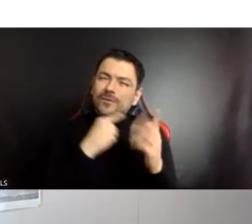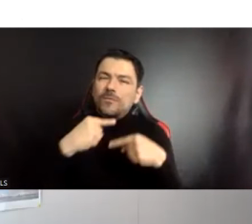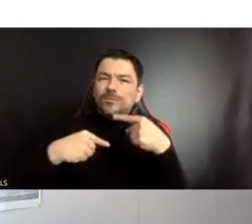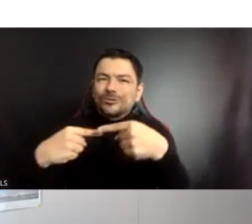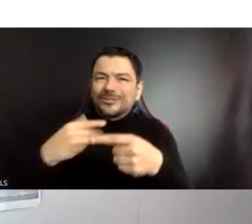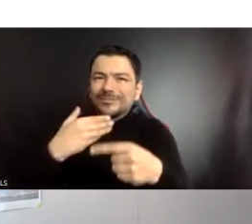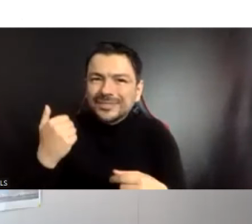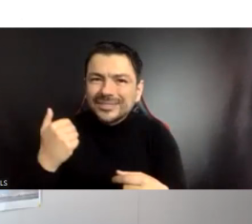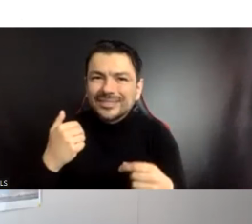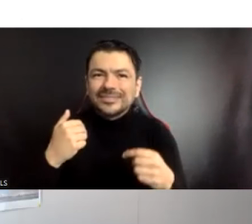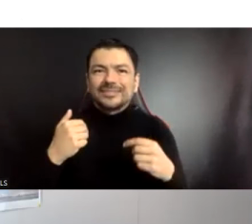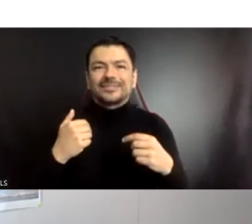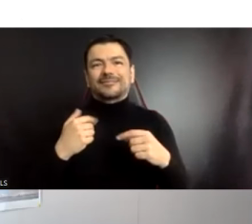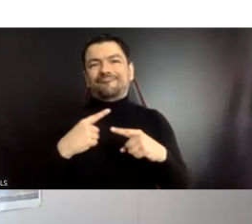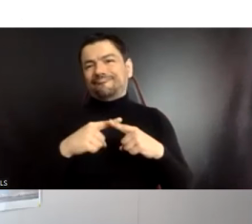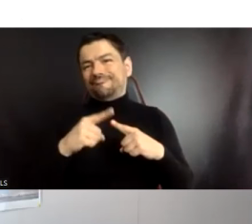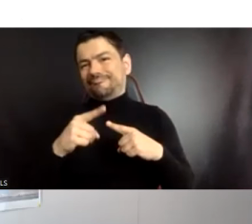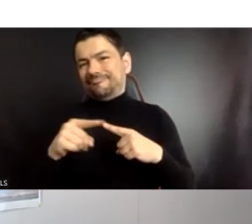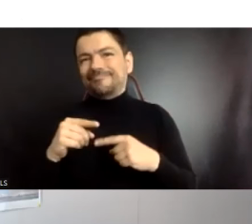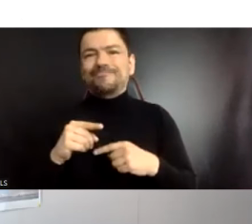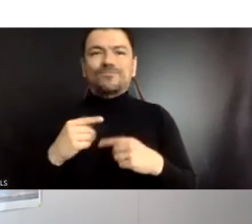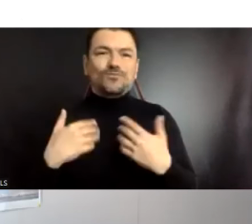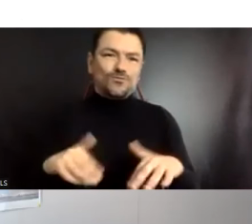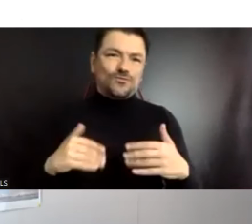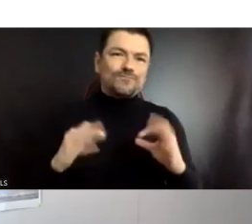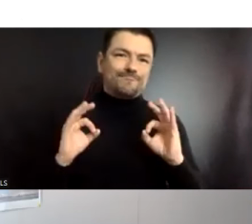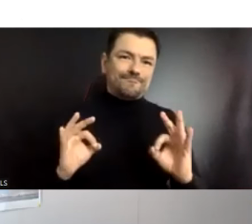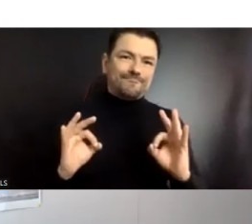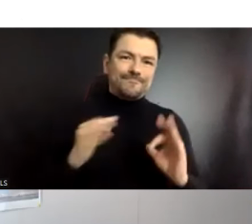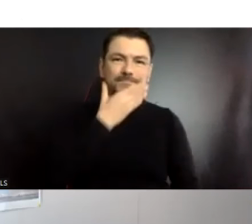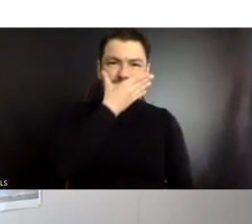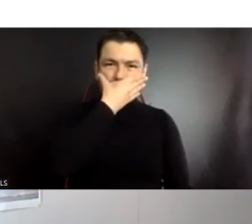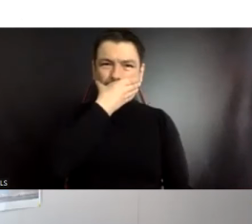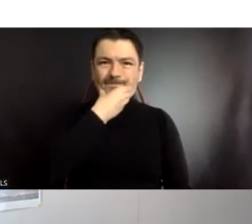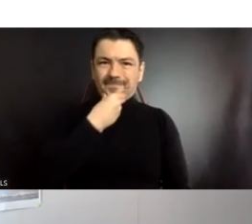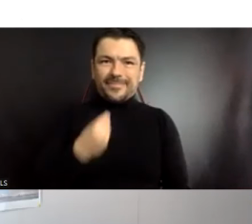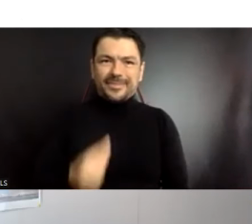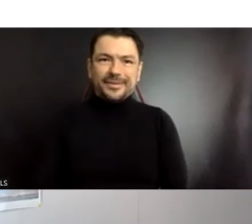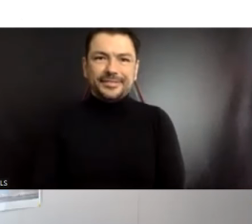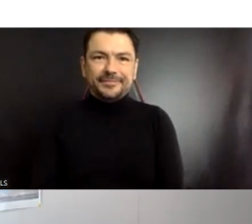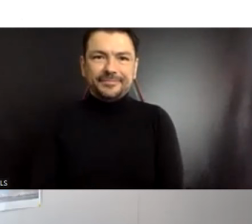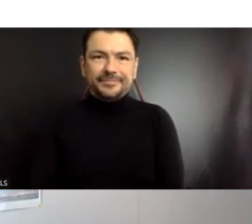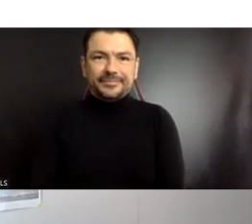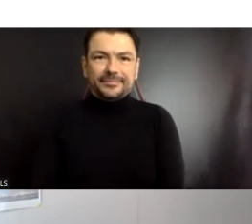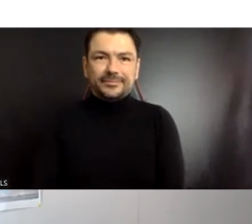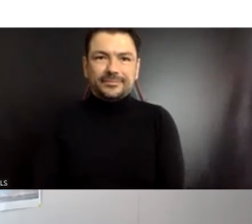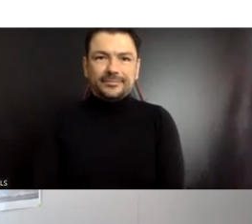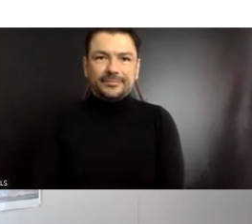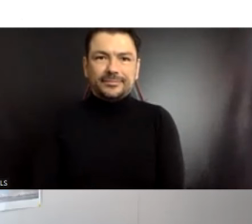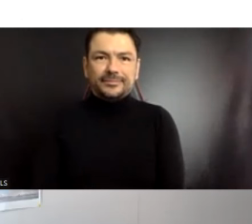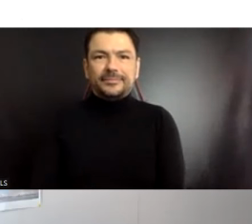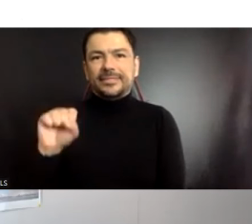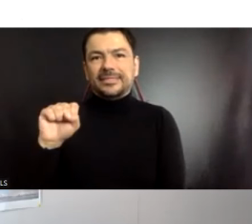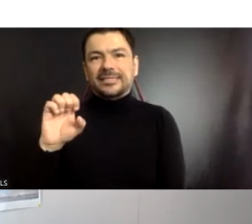también. Ahora sí, Sebastián García de la OPS, te la paso a ti para los comentarios